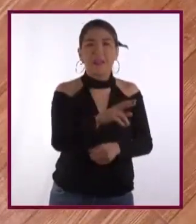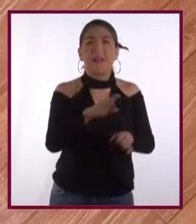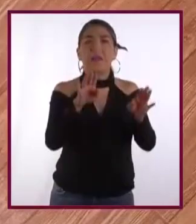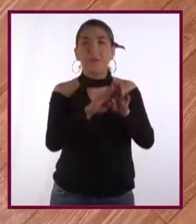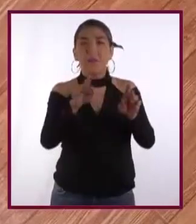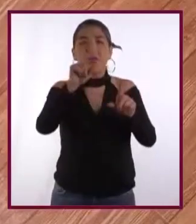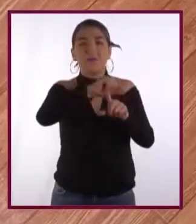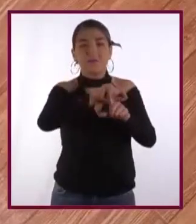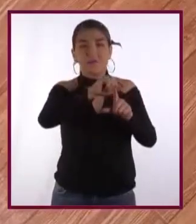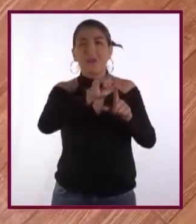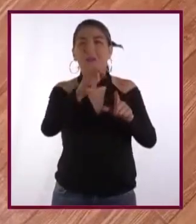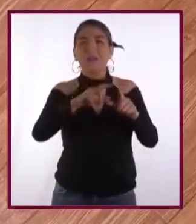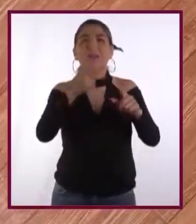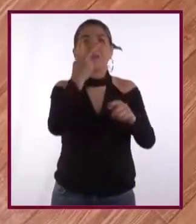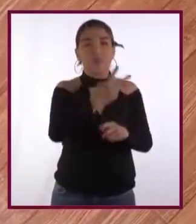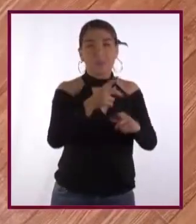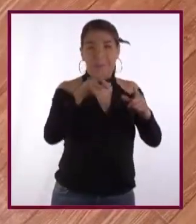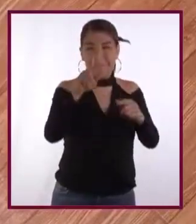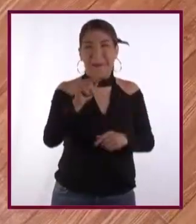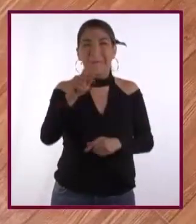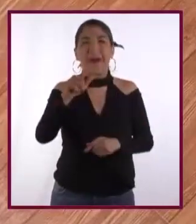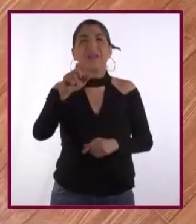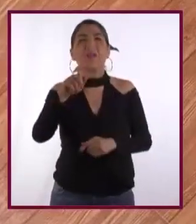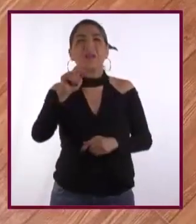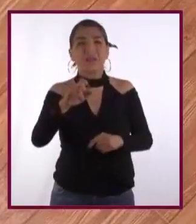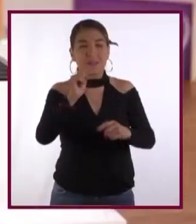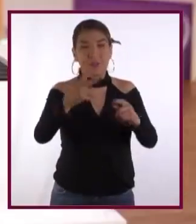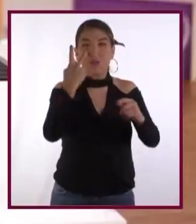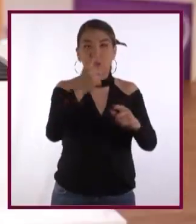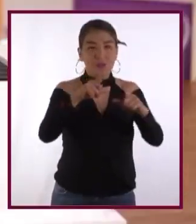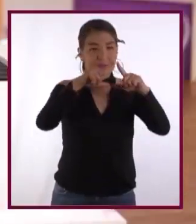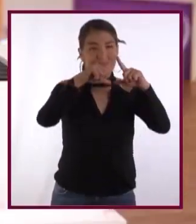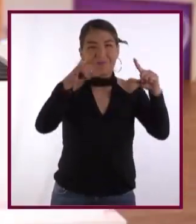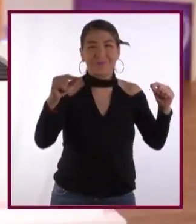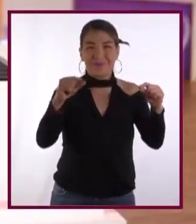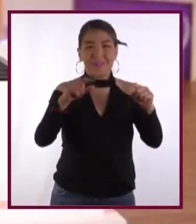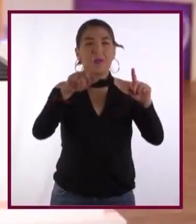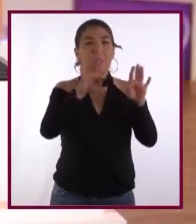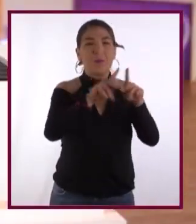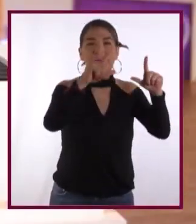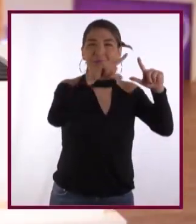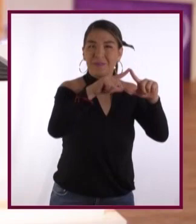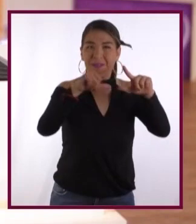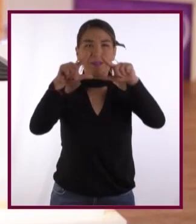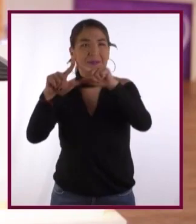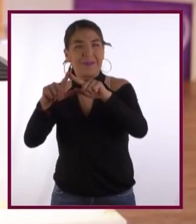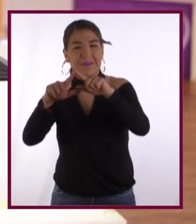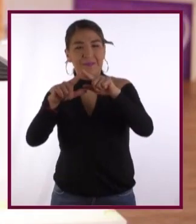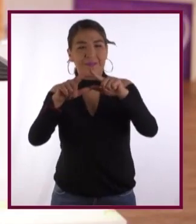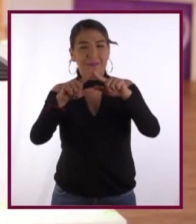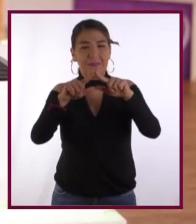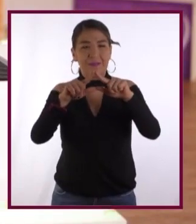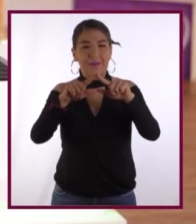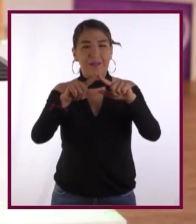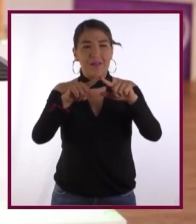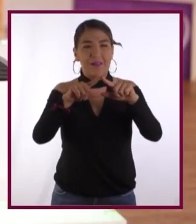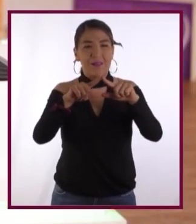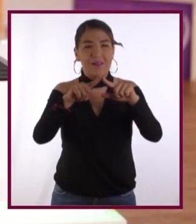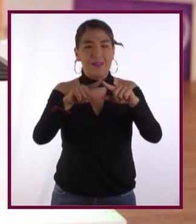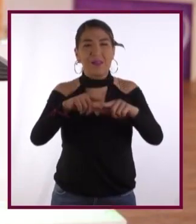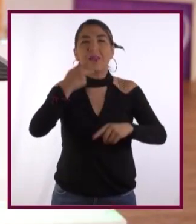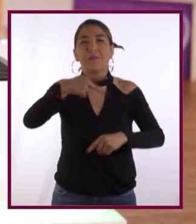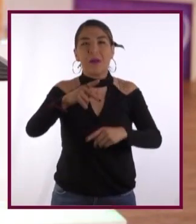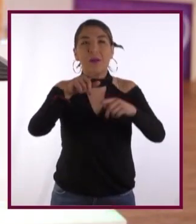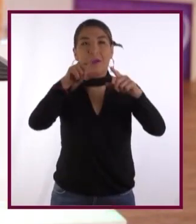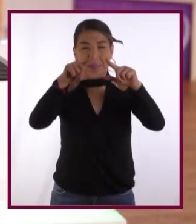Como verán, el papalote está conformado por dos triángulos. Así que esto que acabamos de hacer lo repetiremos hacia abajo,